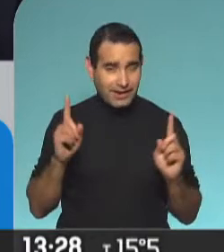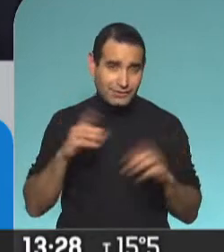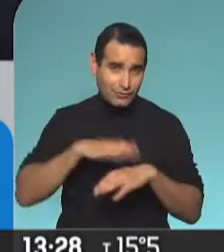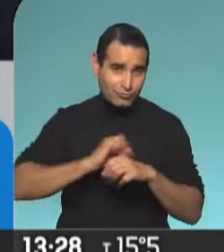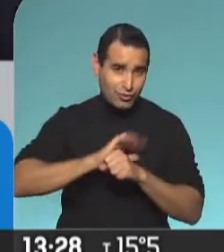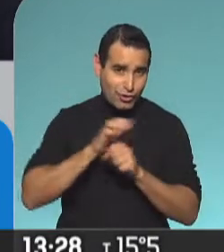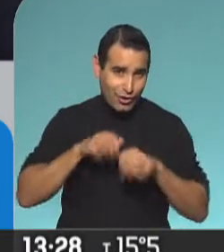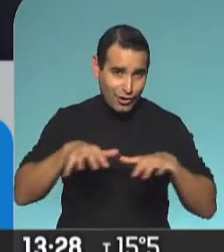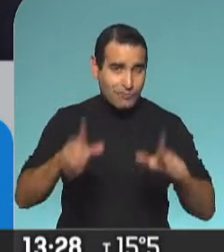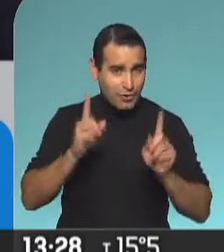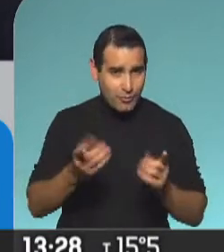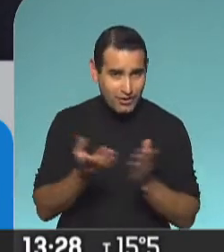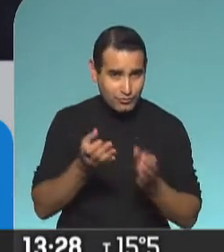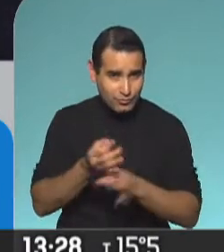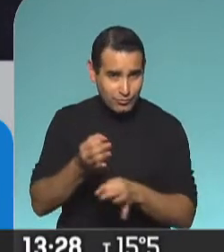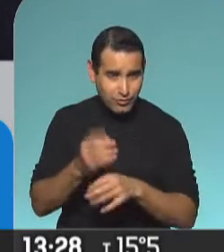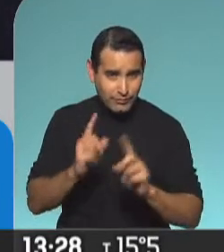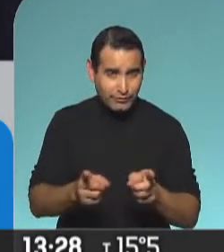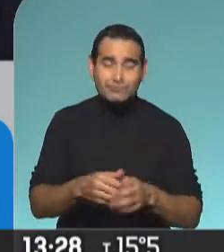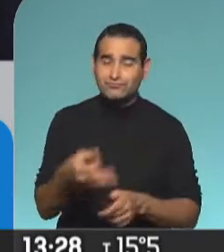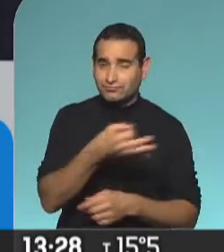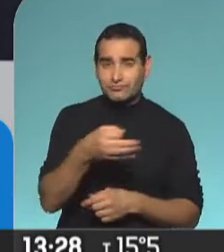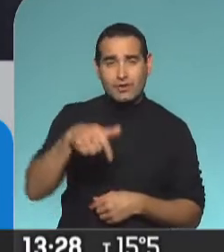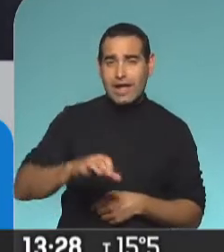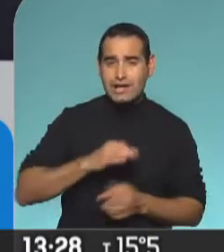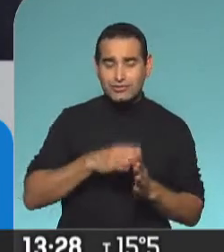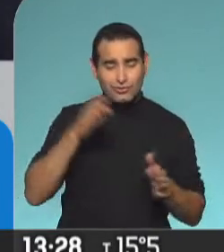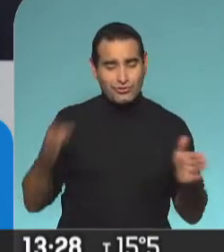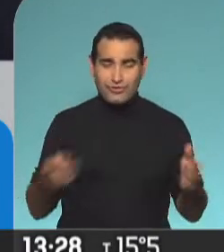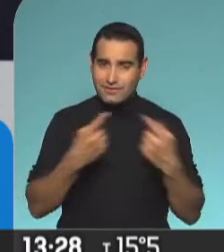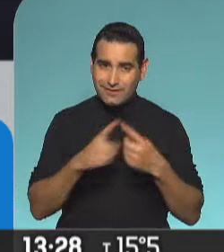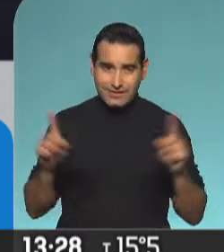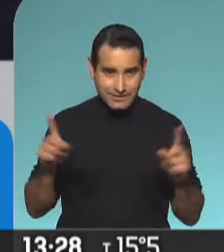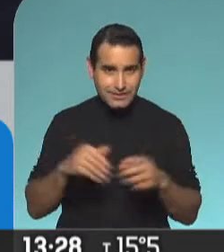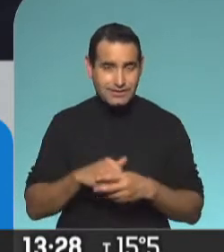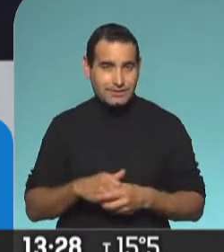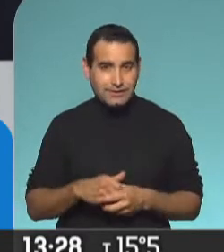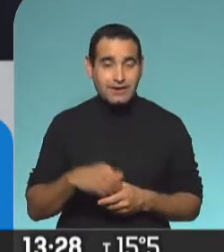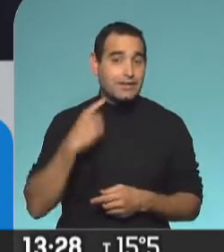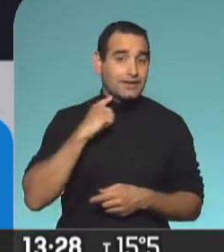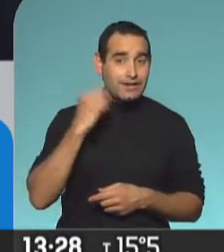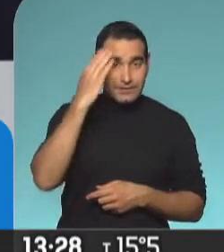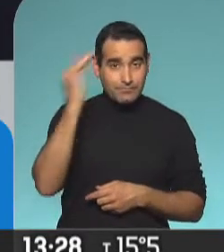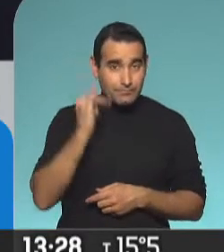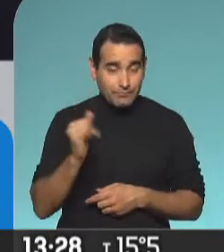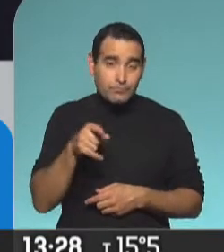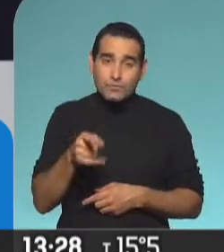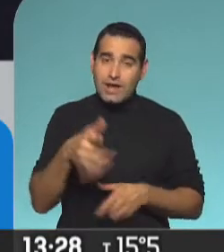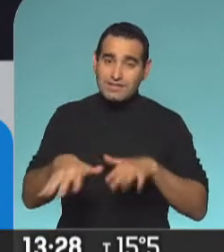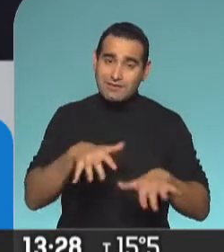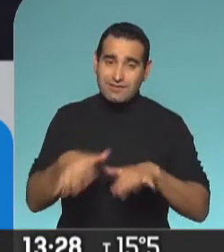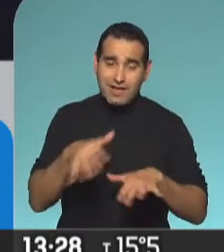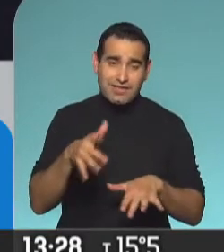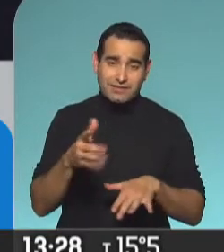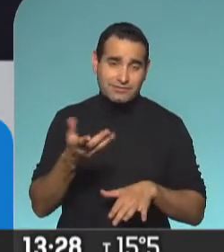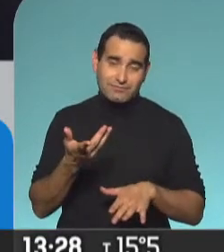pandemia, pero se sigue dando clases. Sí, un año muy, muy particular y, bueno, nosotros el 13 de marzo hemos suspendido las actividades